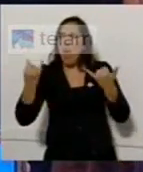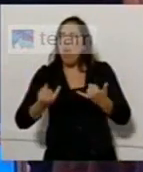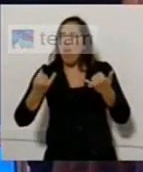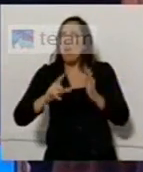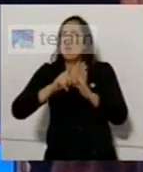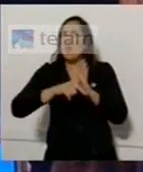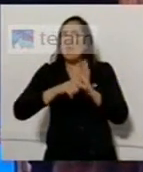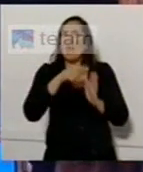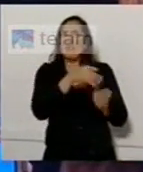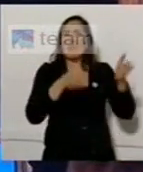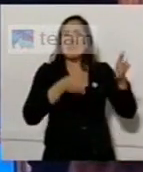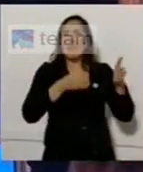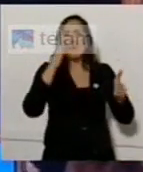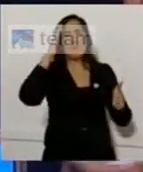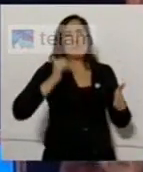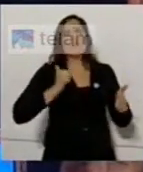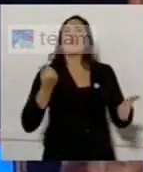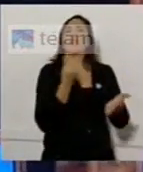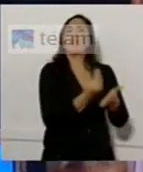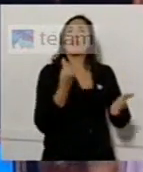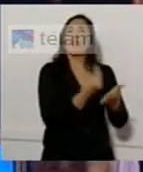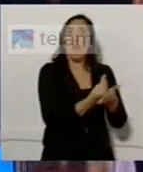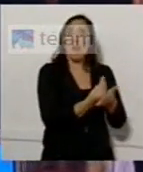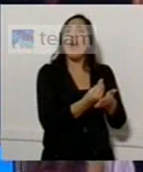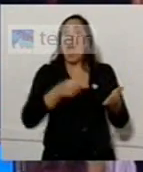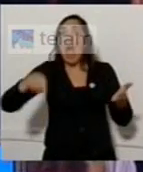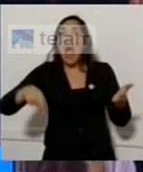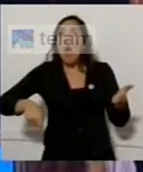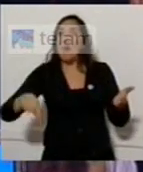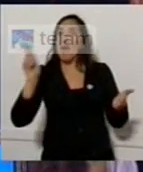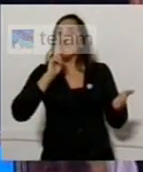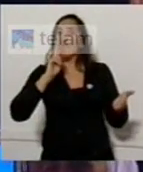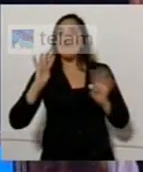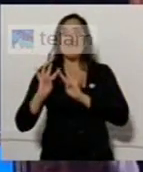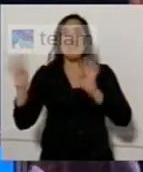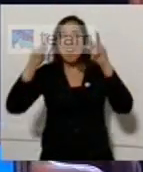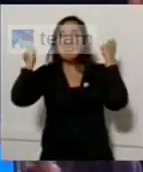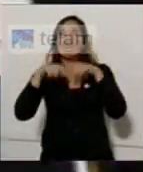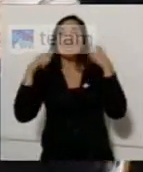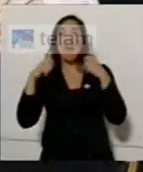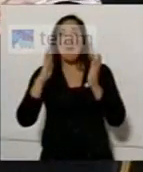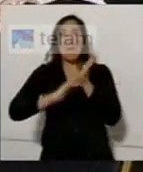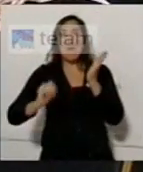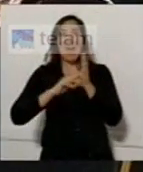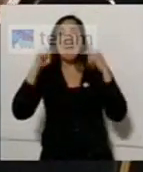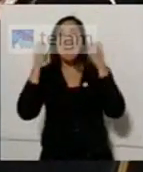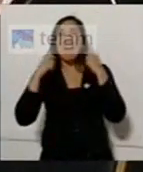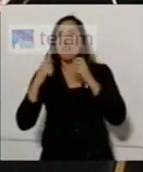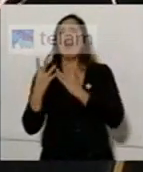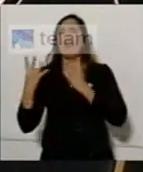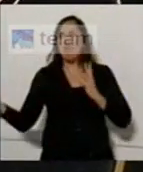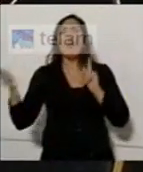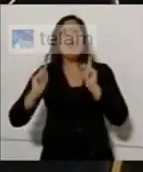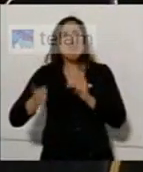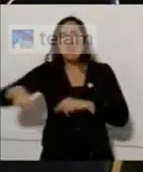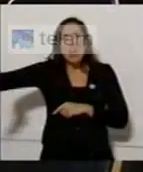durante ese periodo en el que estas mujeres que están a mis espaldas de pañuelos blancos todavía siguen buscando a